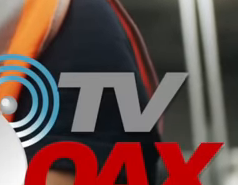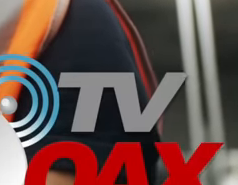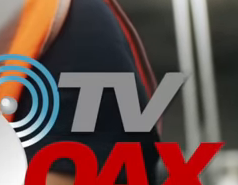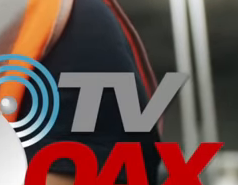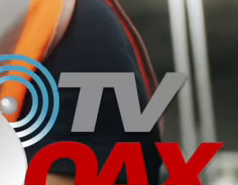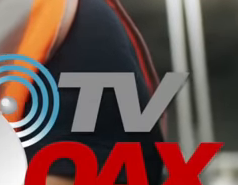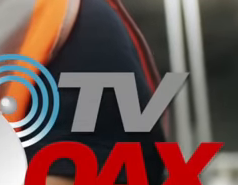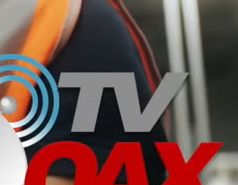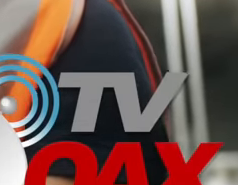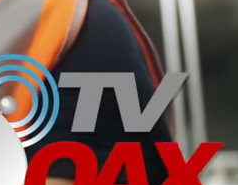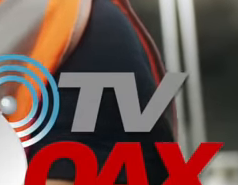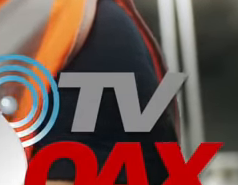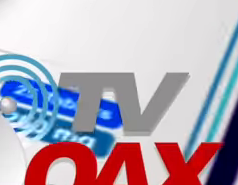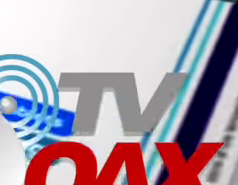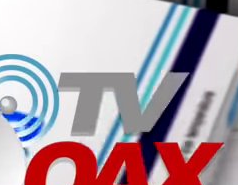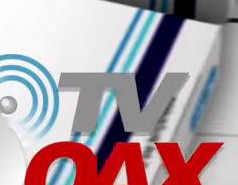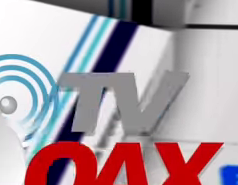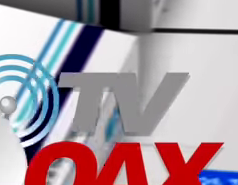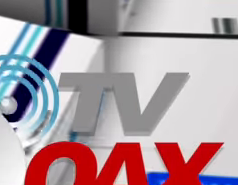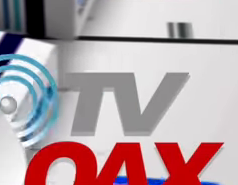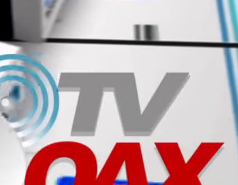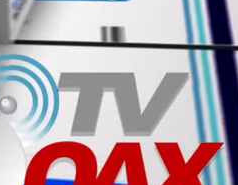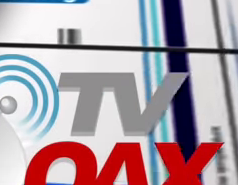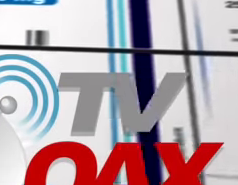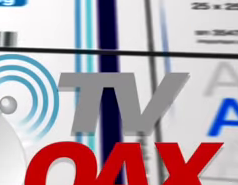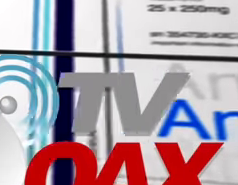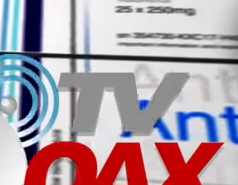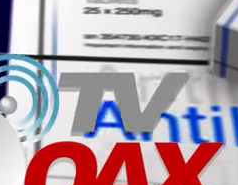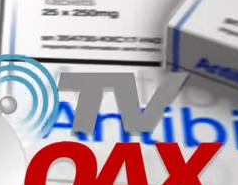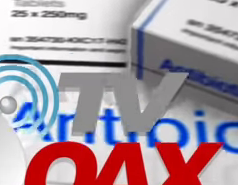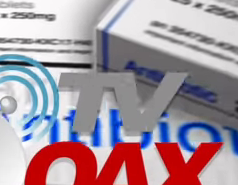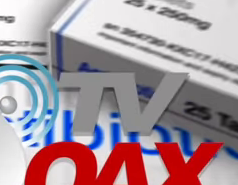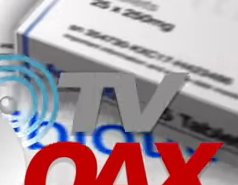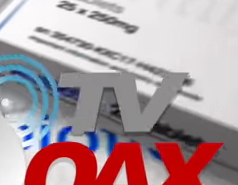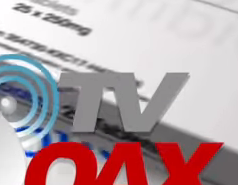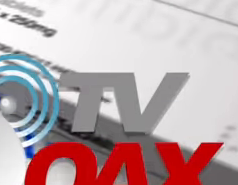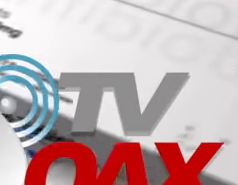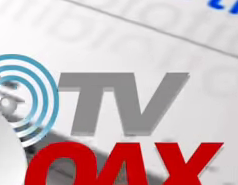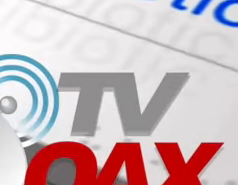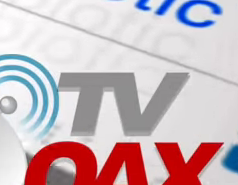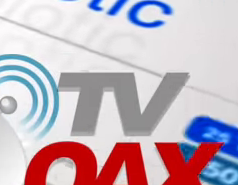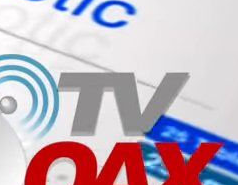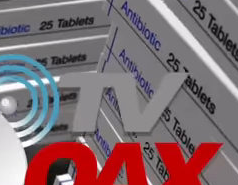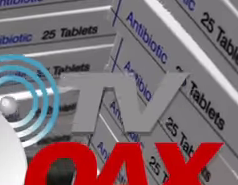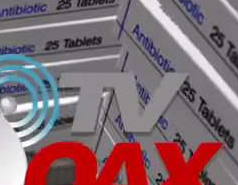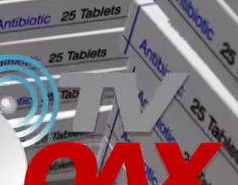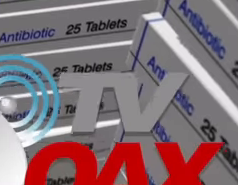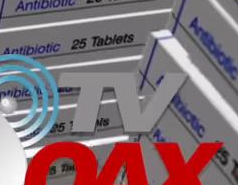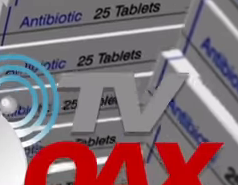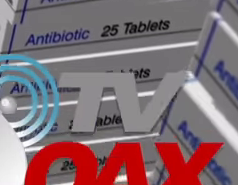encargará de distribuir todos los medicamentos por todos los rincones de México.